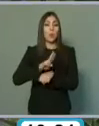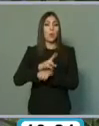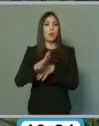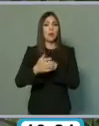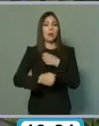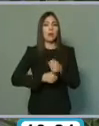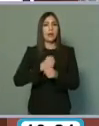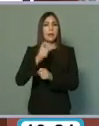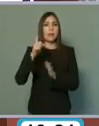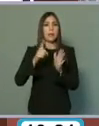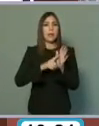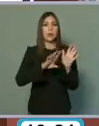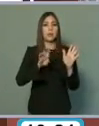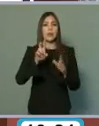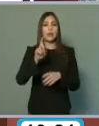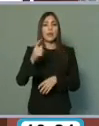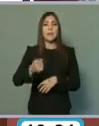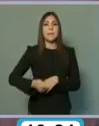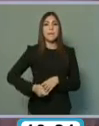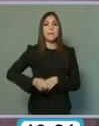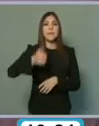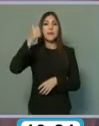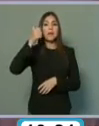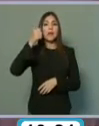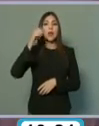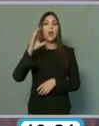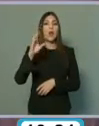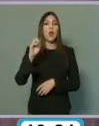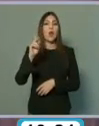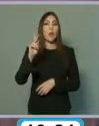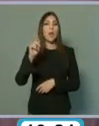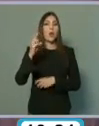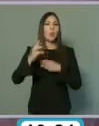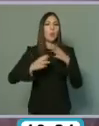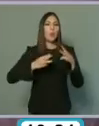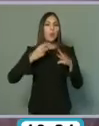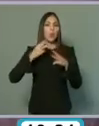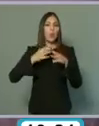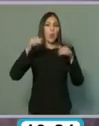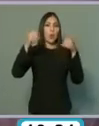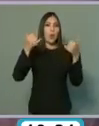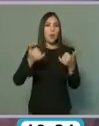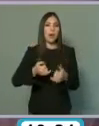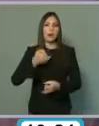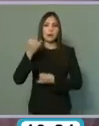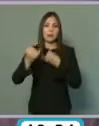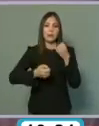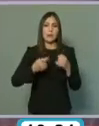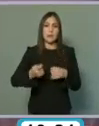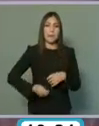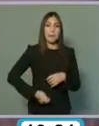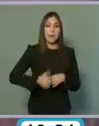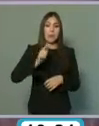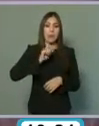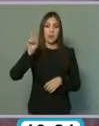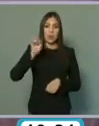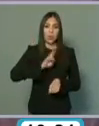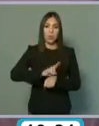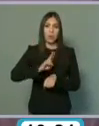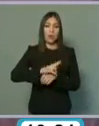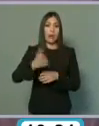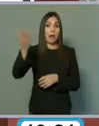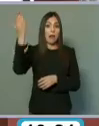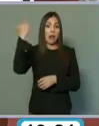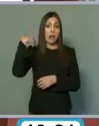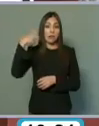1930 la primera Copa del Mundo. En ese tiempo la Copa del Mundo, como vemos, era un momento bastante